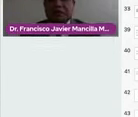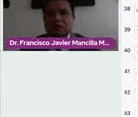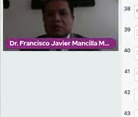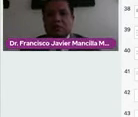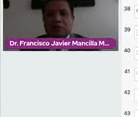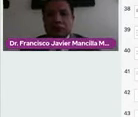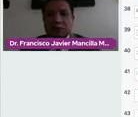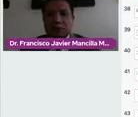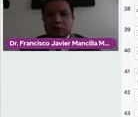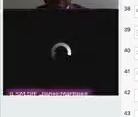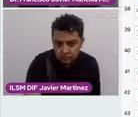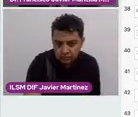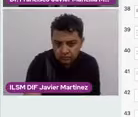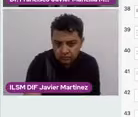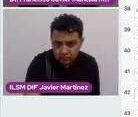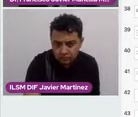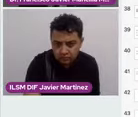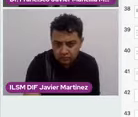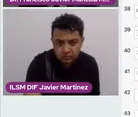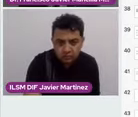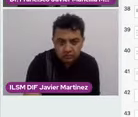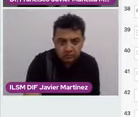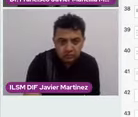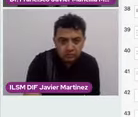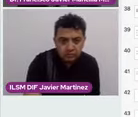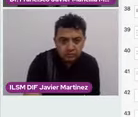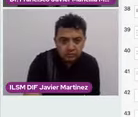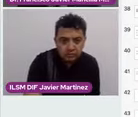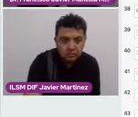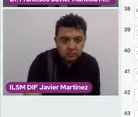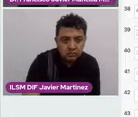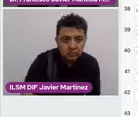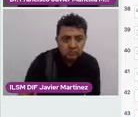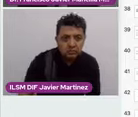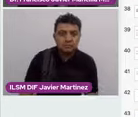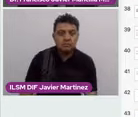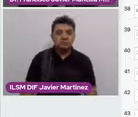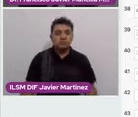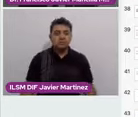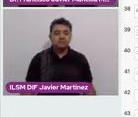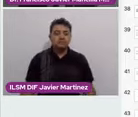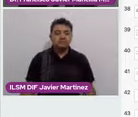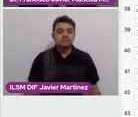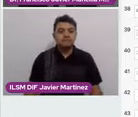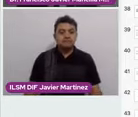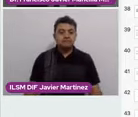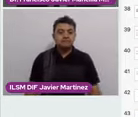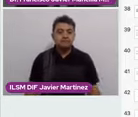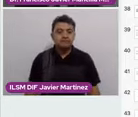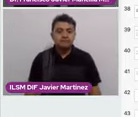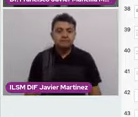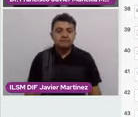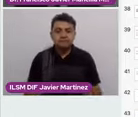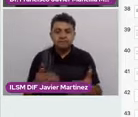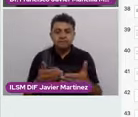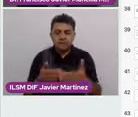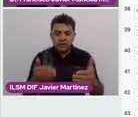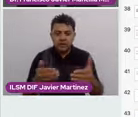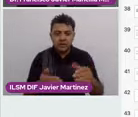no han sido concluyentes. En algunos, ¿por qué? Y aquí ¿por qué surge el uso de la